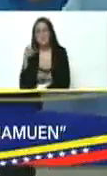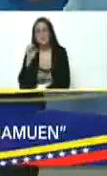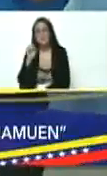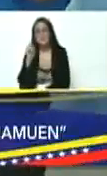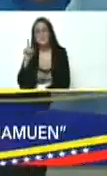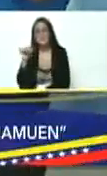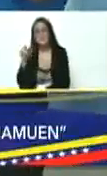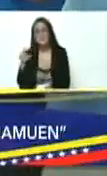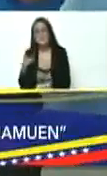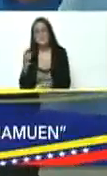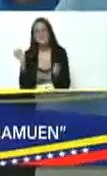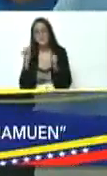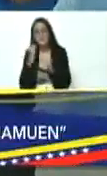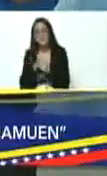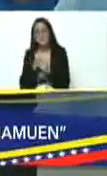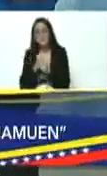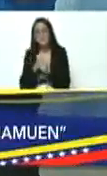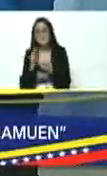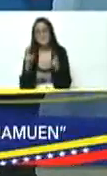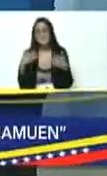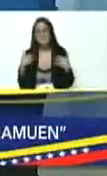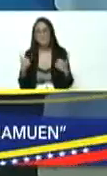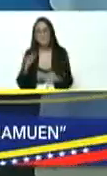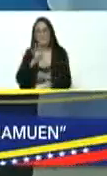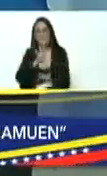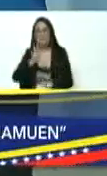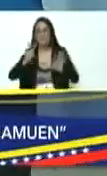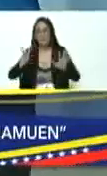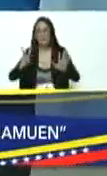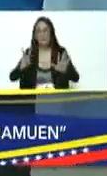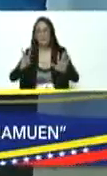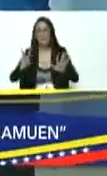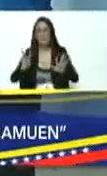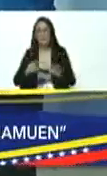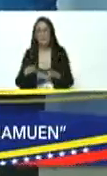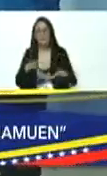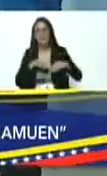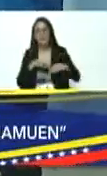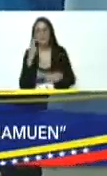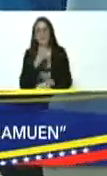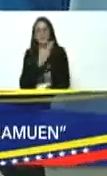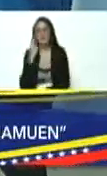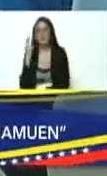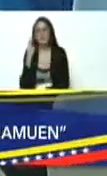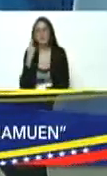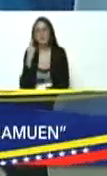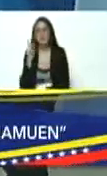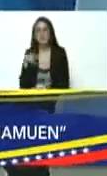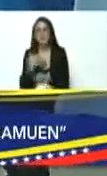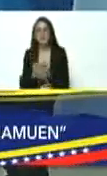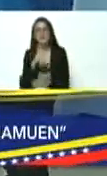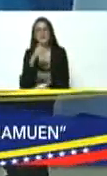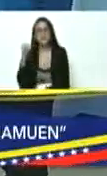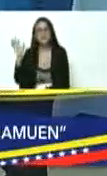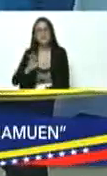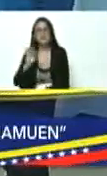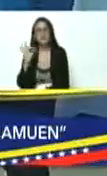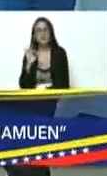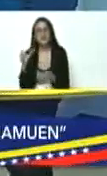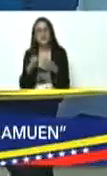trabajando de las bricomiles en materia de salud con 57 y asumimos con usted el compromiso de llegar al 100% de